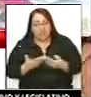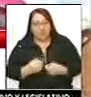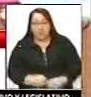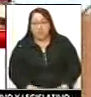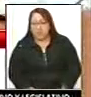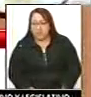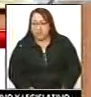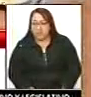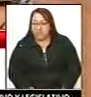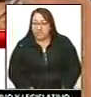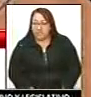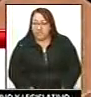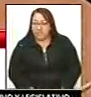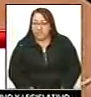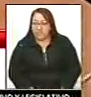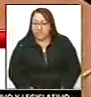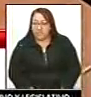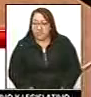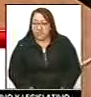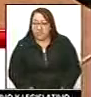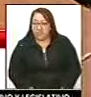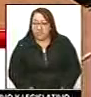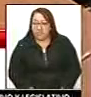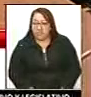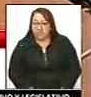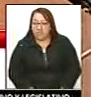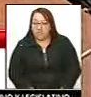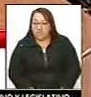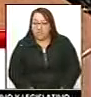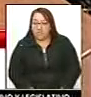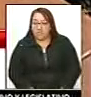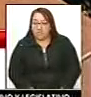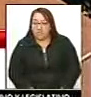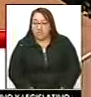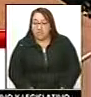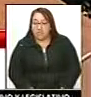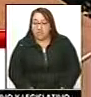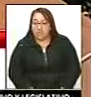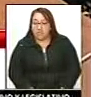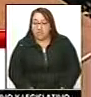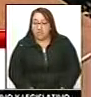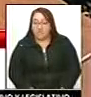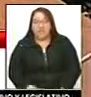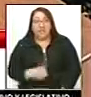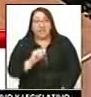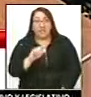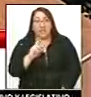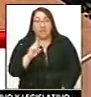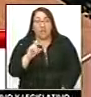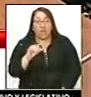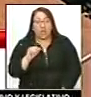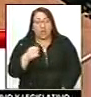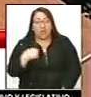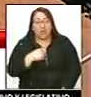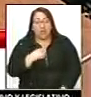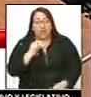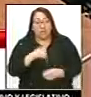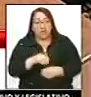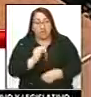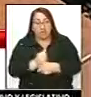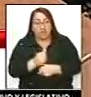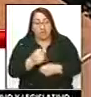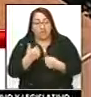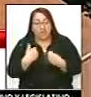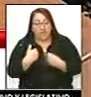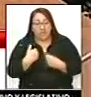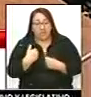contra la violencia escolar. Reciban los saludos del presidente del INDECOPI, Ivo Gailufi. El INDECOPI, justamente como parte de sus funciones, tiene